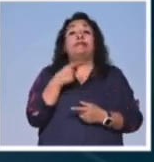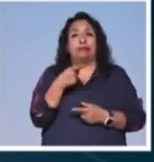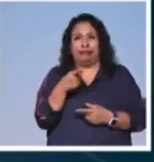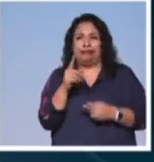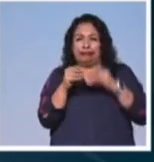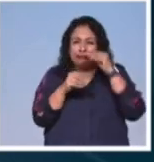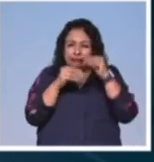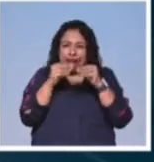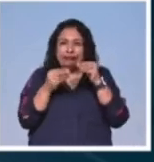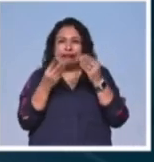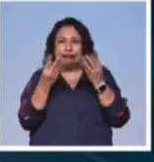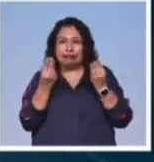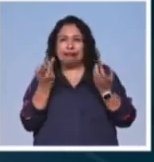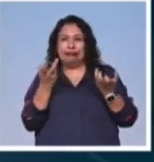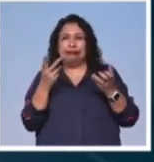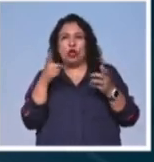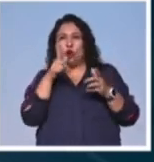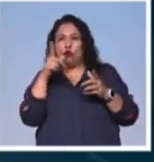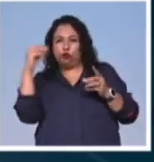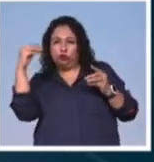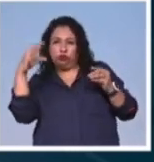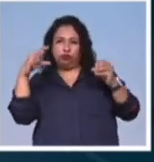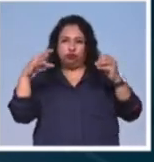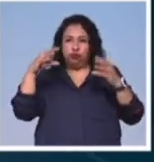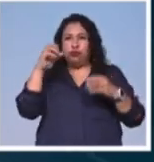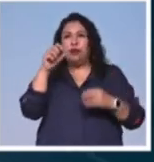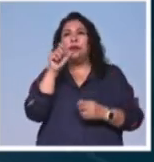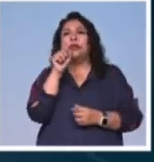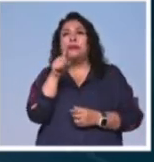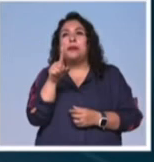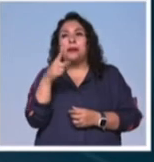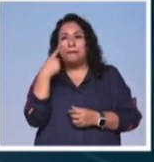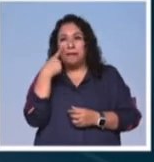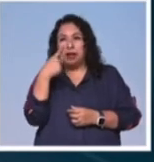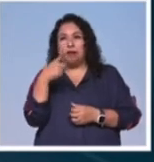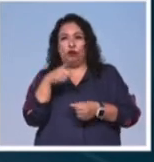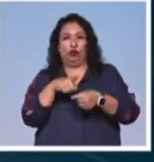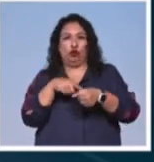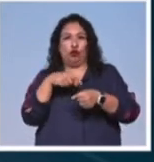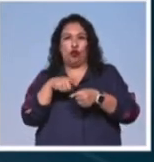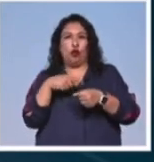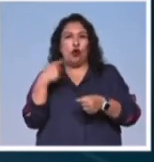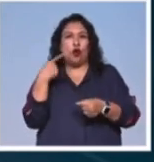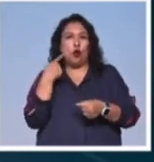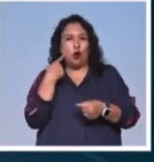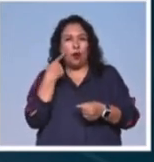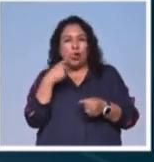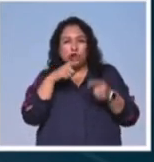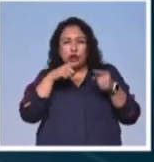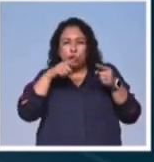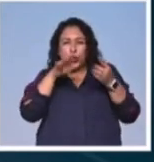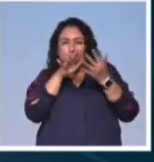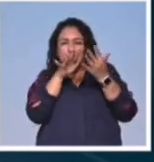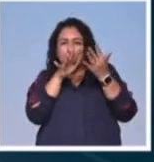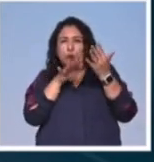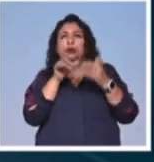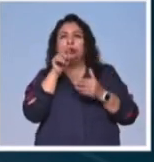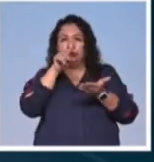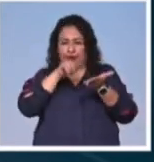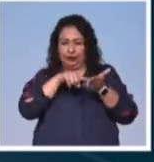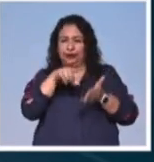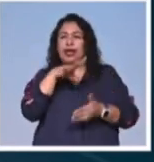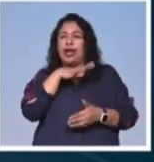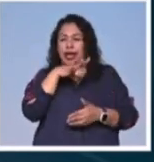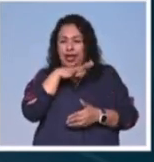Entonces jugamos mucho con este tipo de iluminación, incluso cómo se ve el color, ¿no? El ruido, ¿no? También lo trae ahí